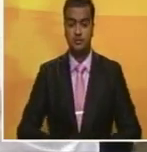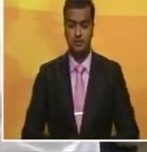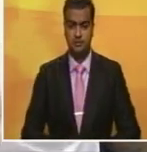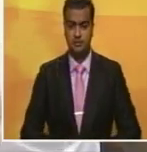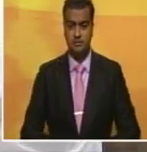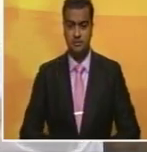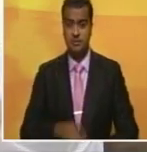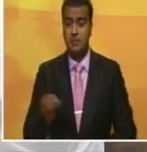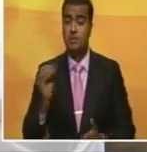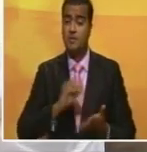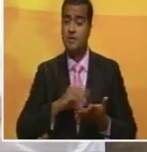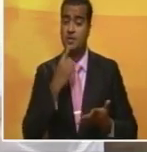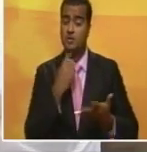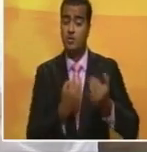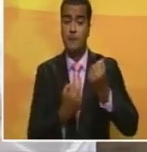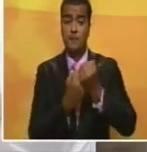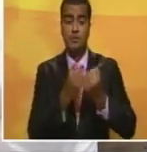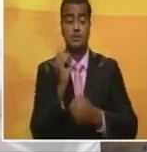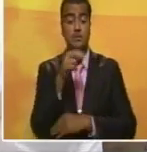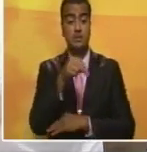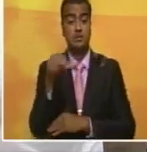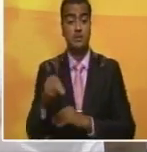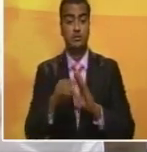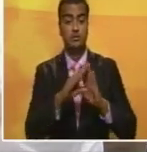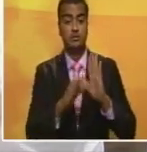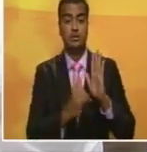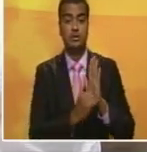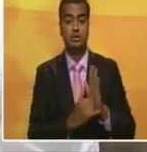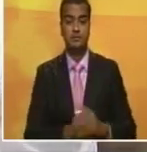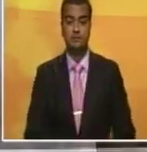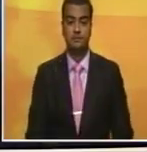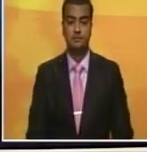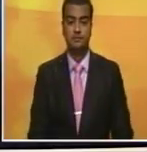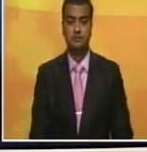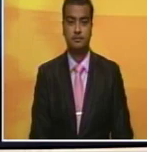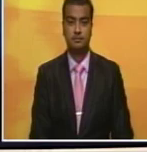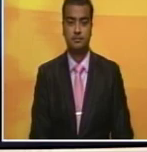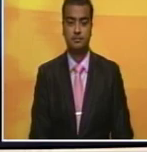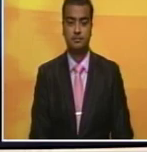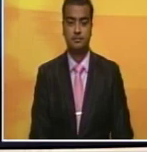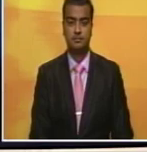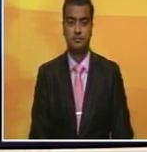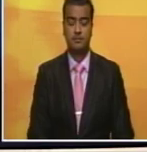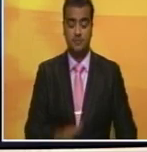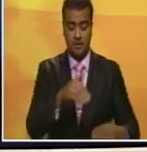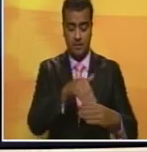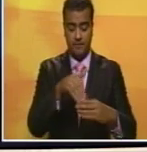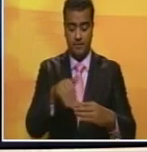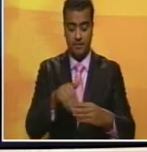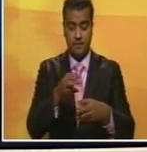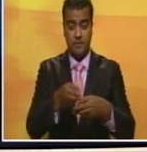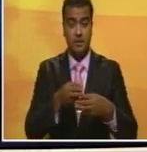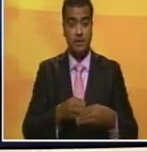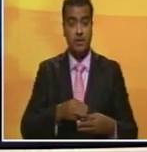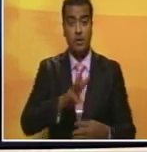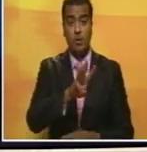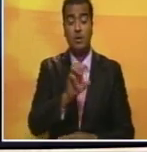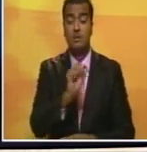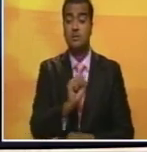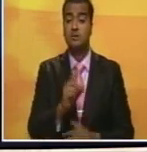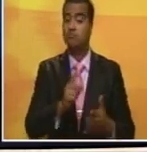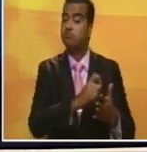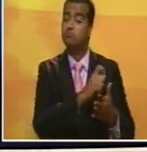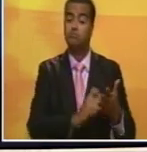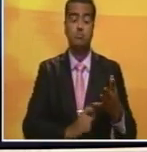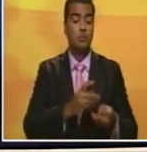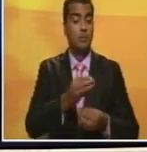Fernández también ratificó su apoyo a la Asamblea Nacional Constituyente. El banco Credit Suisse de Wall Street ha prohibido a